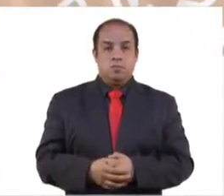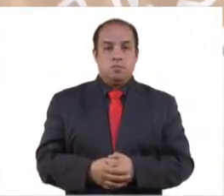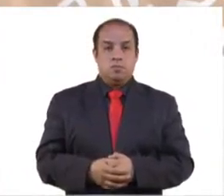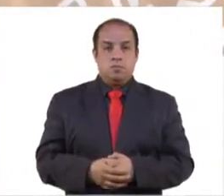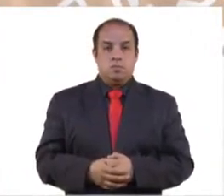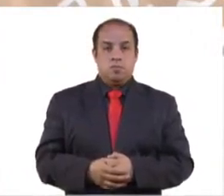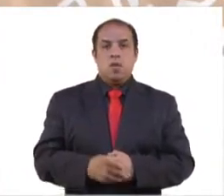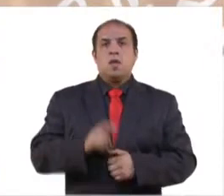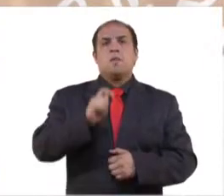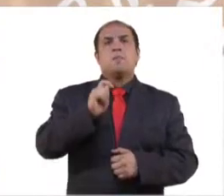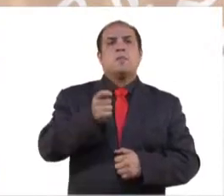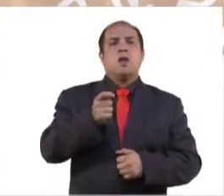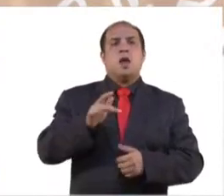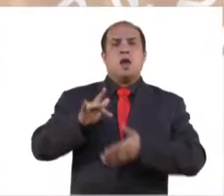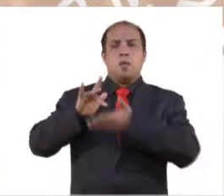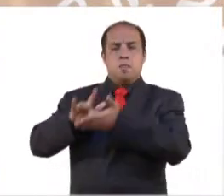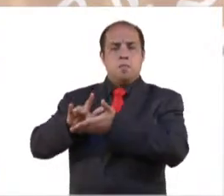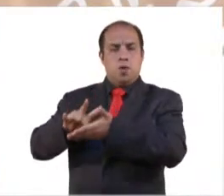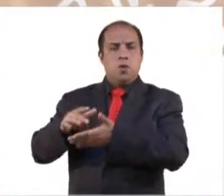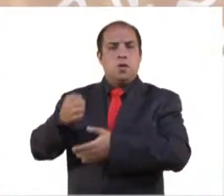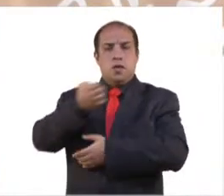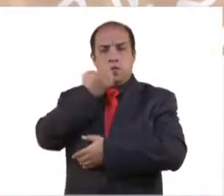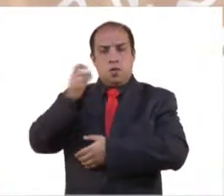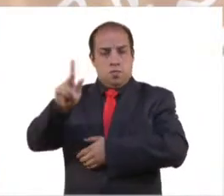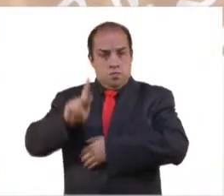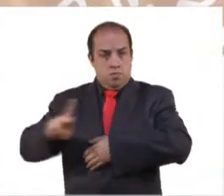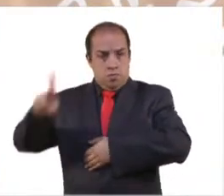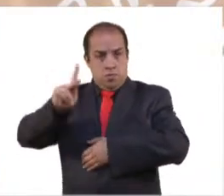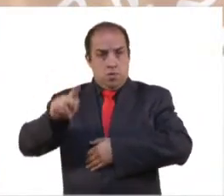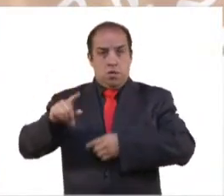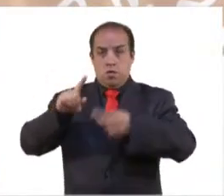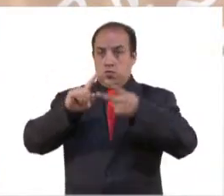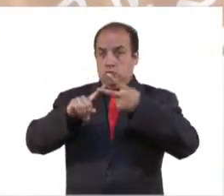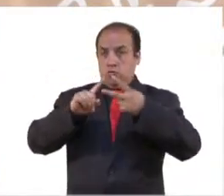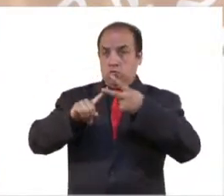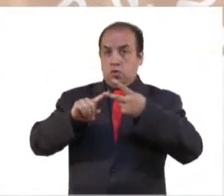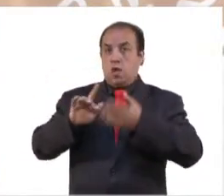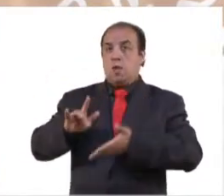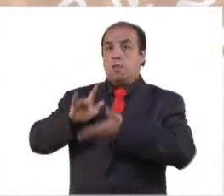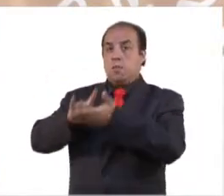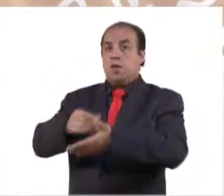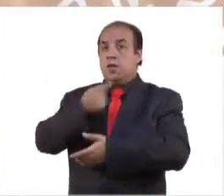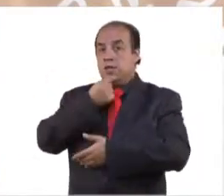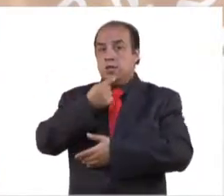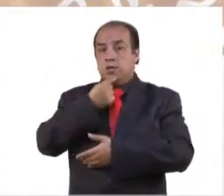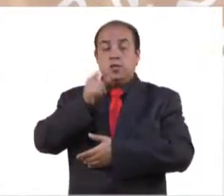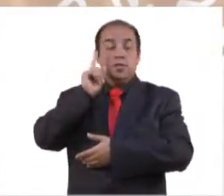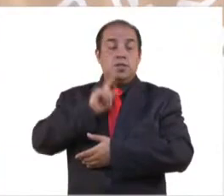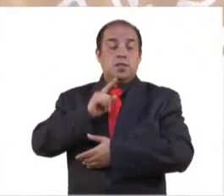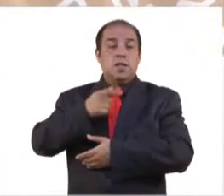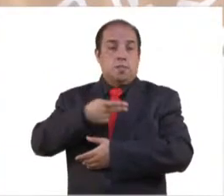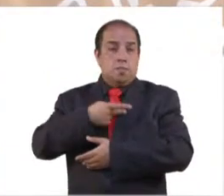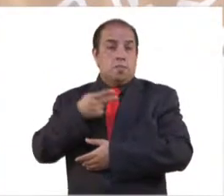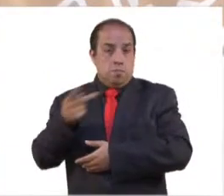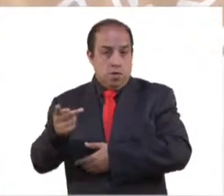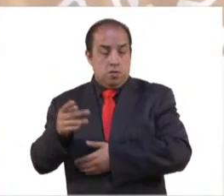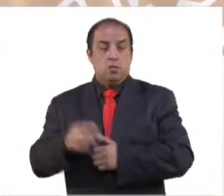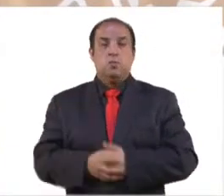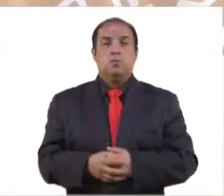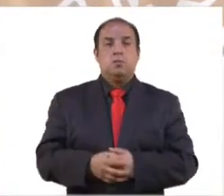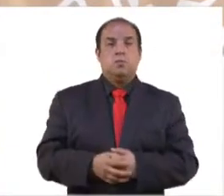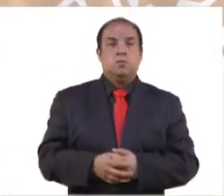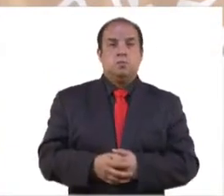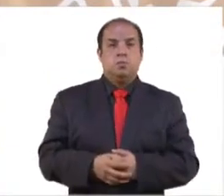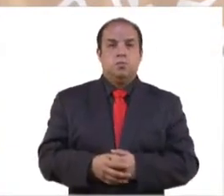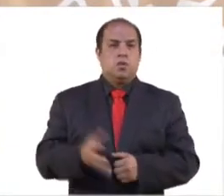es apoyo a la escuela pública, segundo, apoyo a los niños y niñas que menos recursos tienen. ¿No se cae